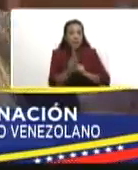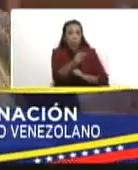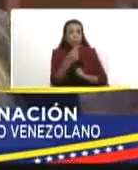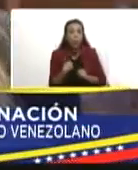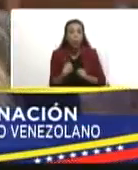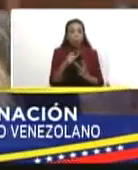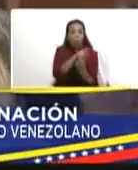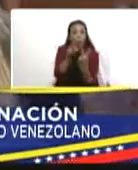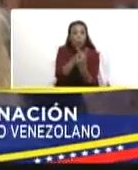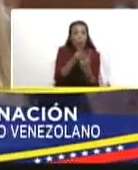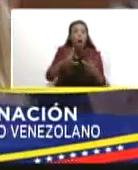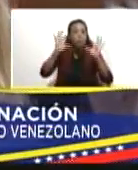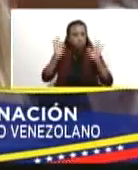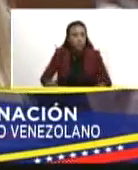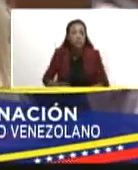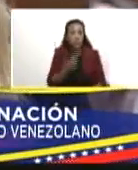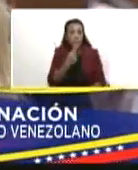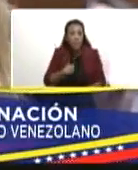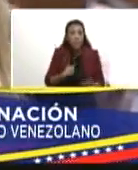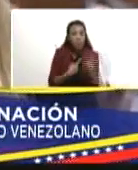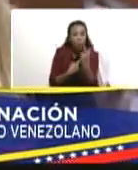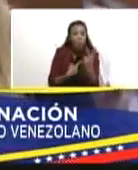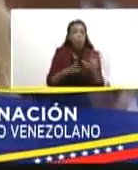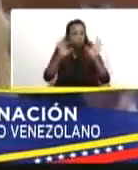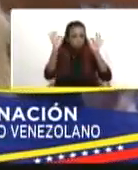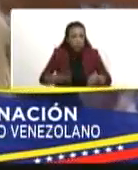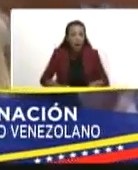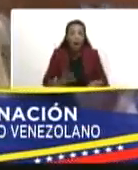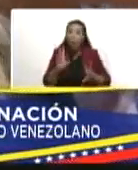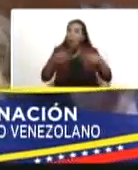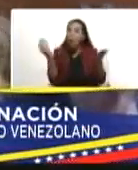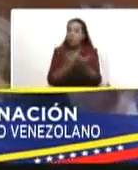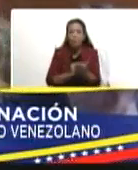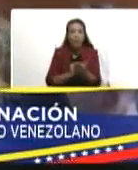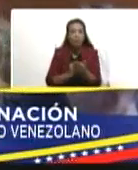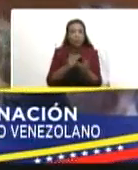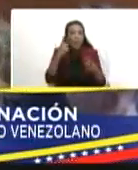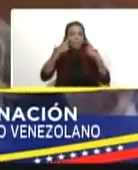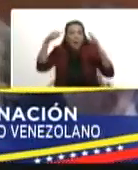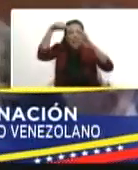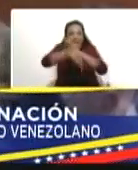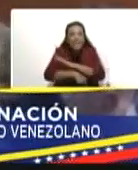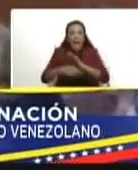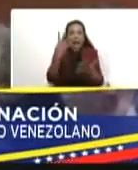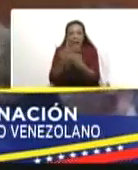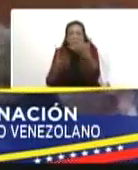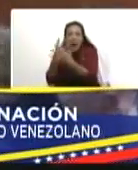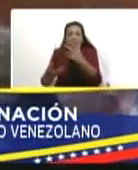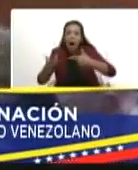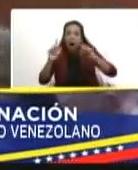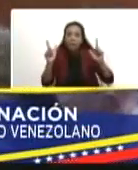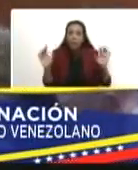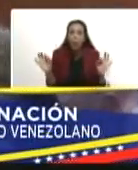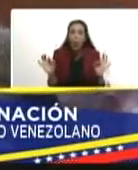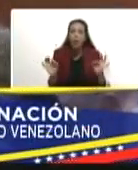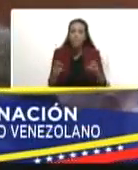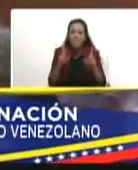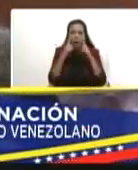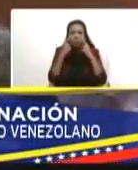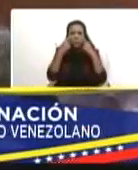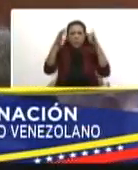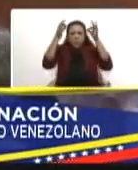H chazo ustedes me garantizan me revisan todas las cárceles me las ponen bajo